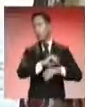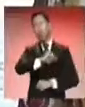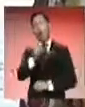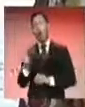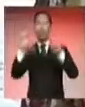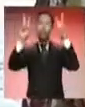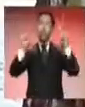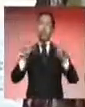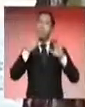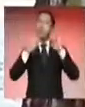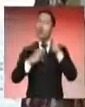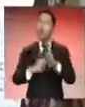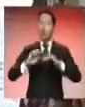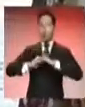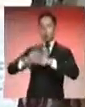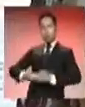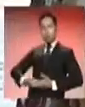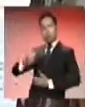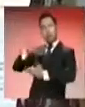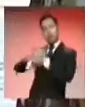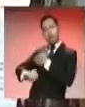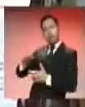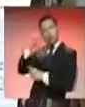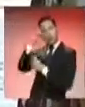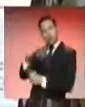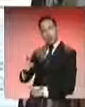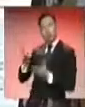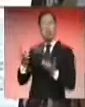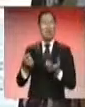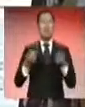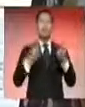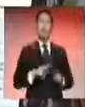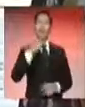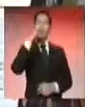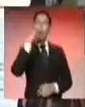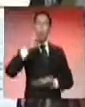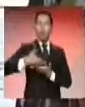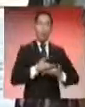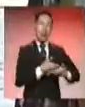relevantes como es el parto humanizado, el acceso y cobertura universal, los sistemas de salud resilientes.